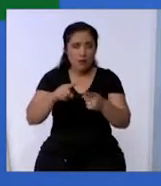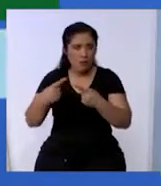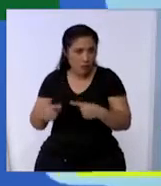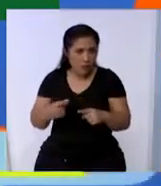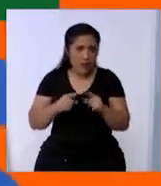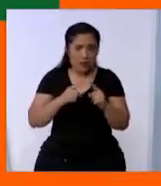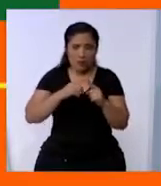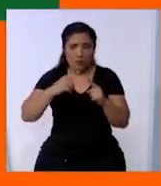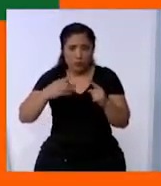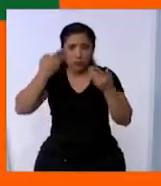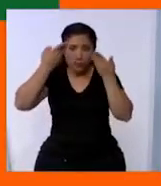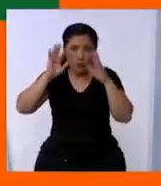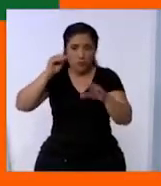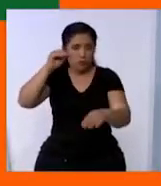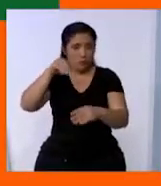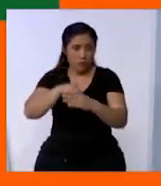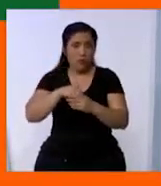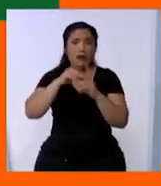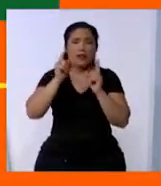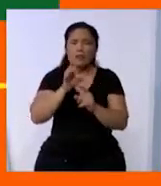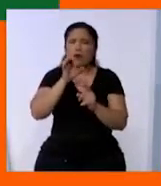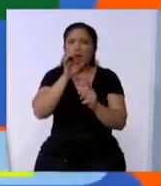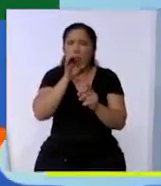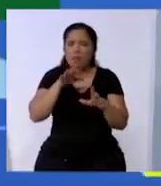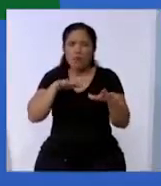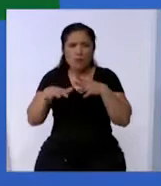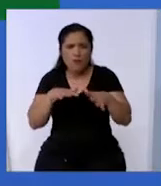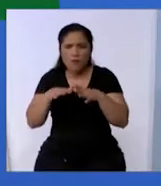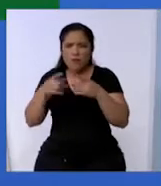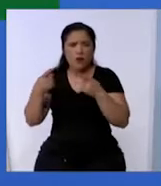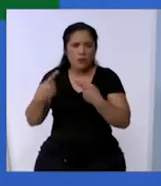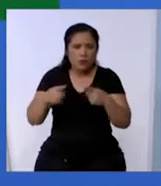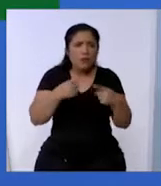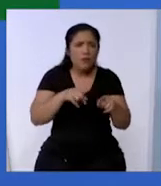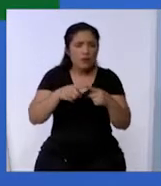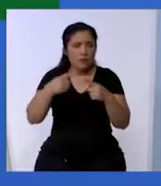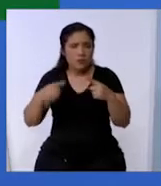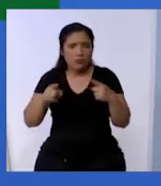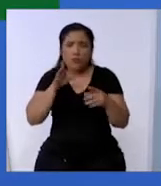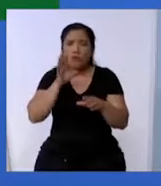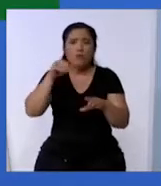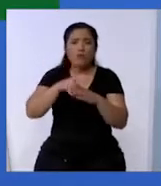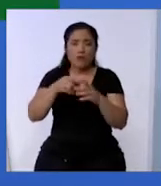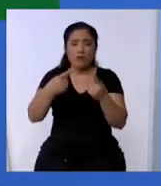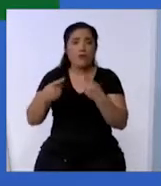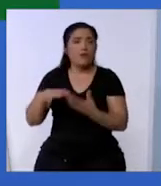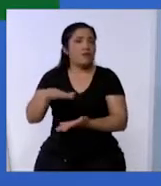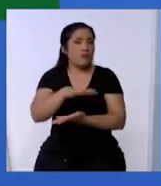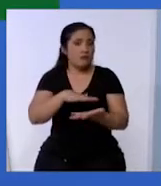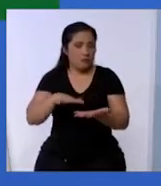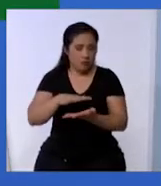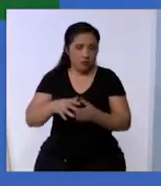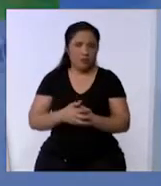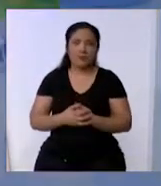trifásica, identifica los efectos de la corriente eléctrica, aplica conocimientos sobre corriente eléctrica en la resolución de situaciones